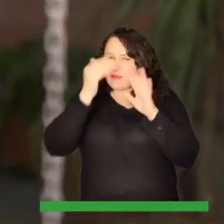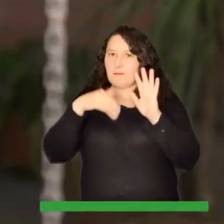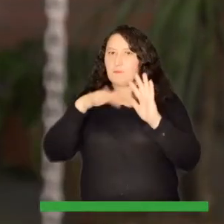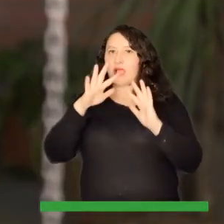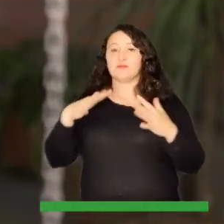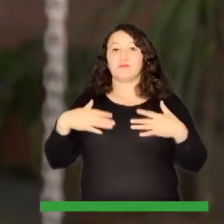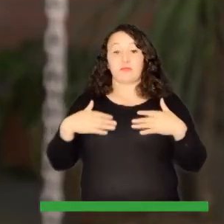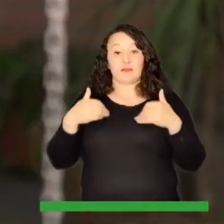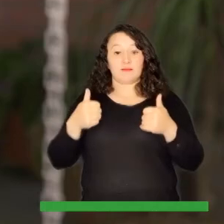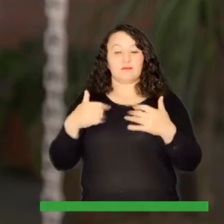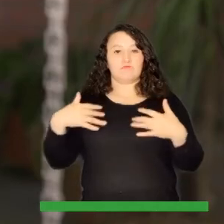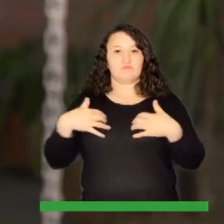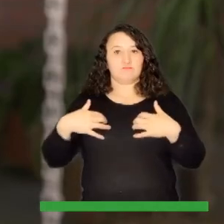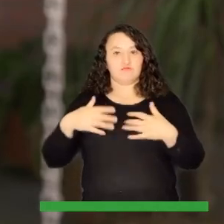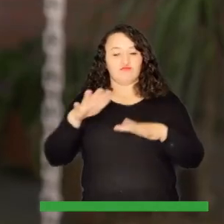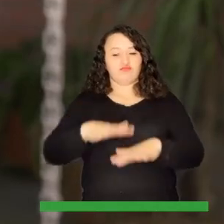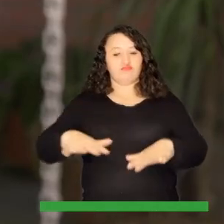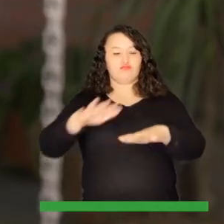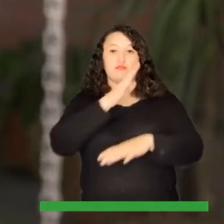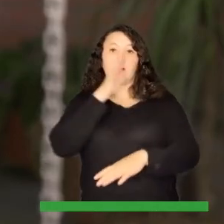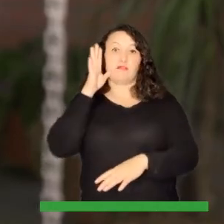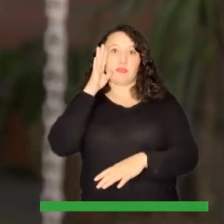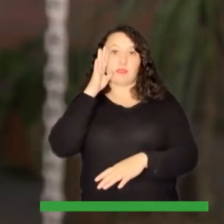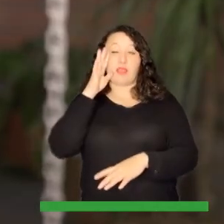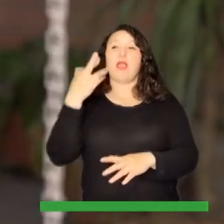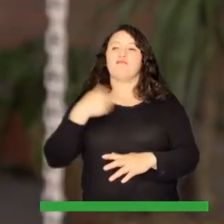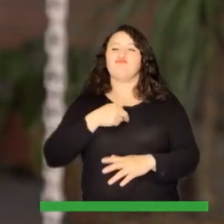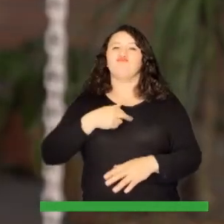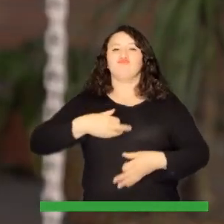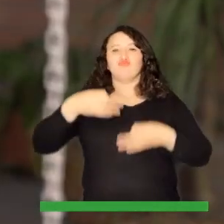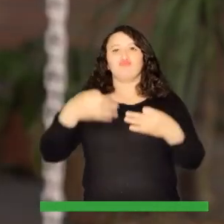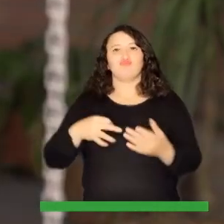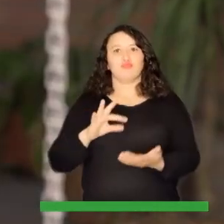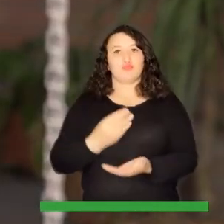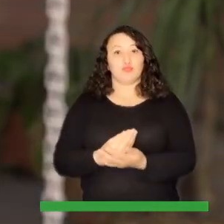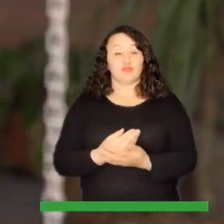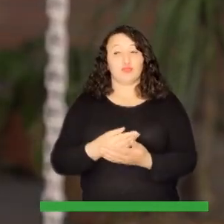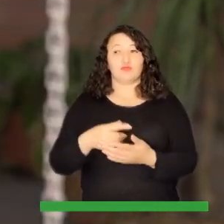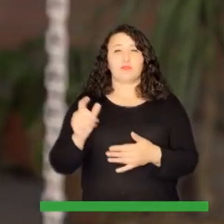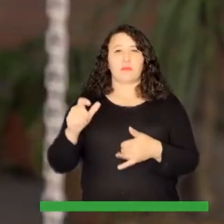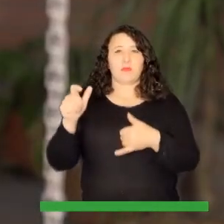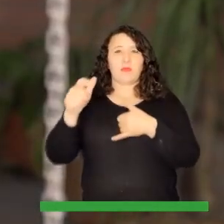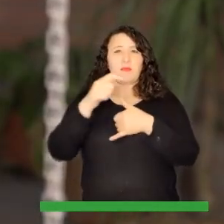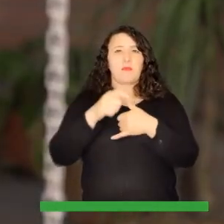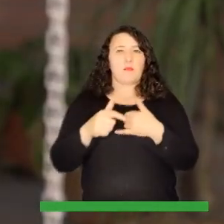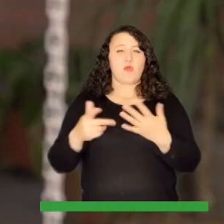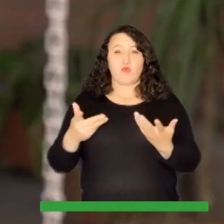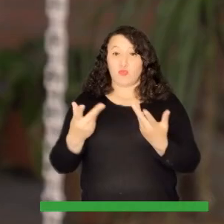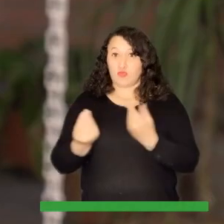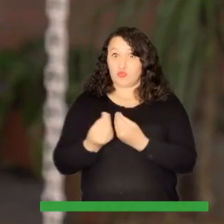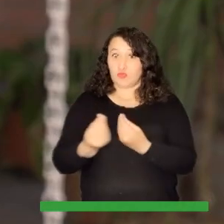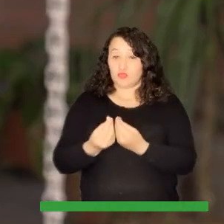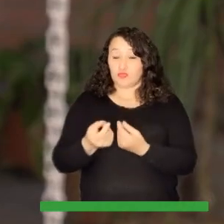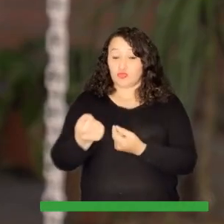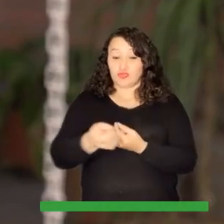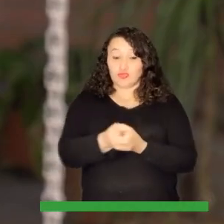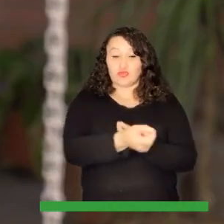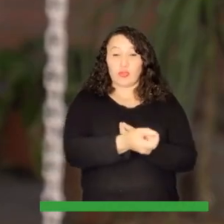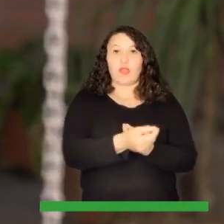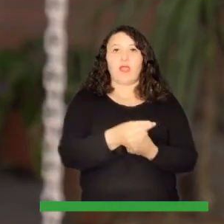el bienestar animal en sus predios. Así lo comprobamos en nuestro reciente recorrido por el departamento en el que, junto a nuestros compañeros de la